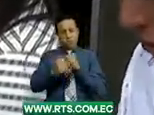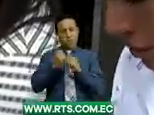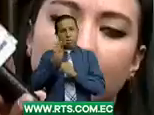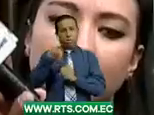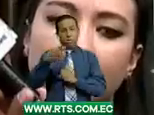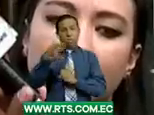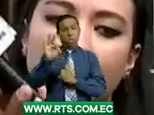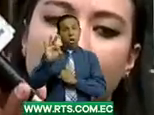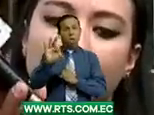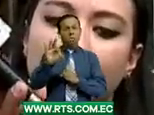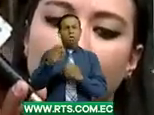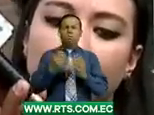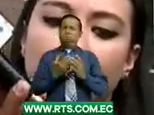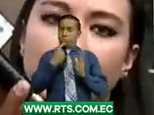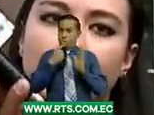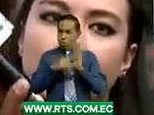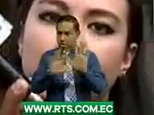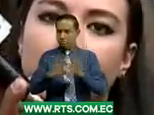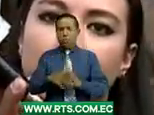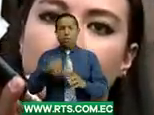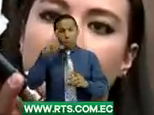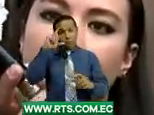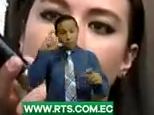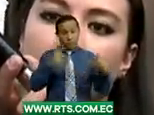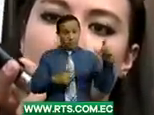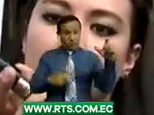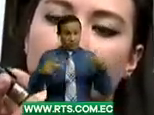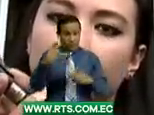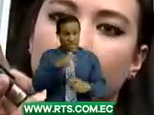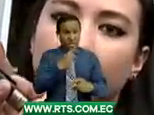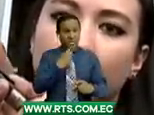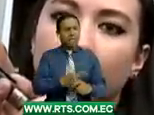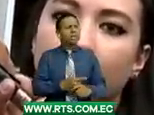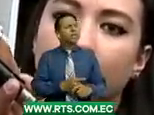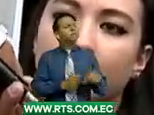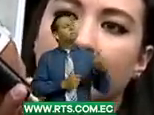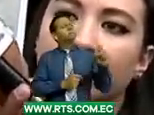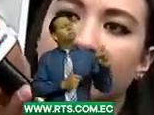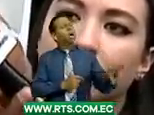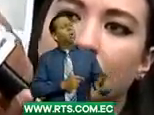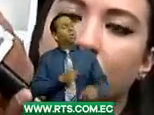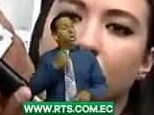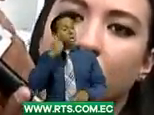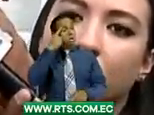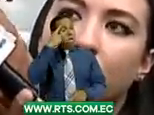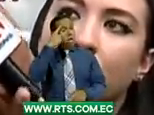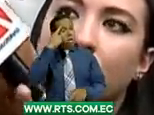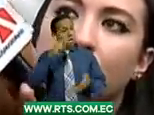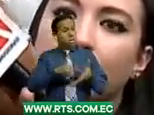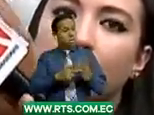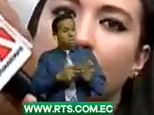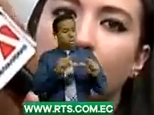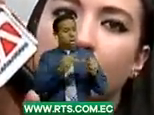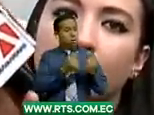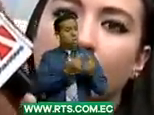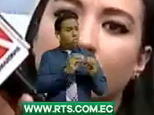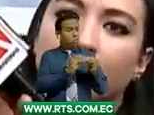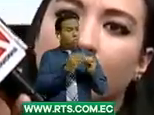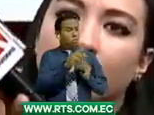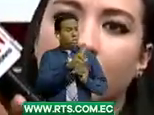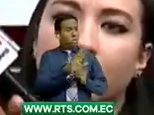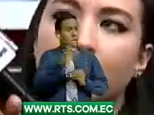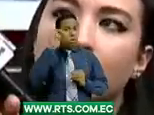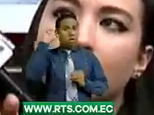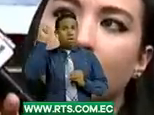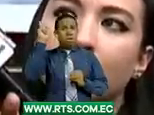contexto. Me pregunta la fiscal, ¿Rafael Correa era líder de Alianza País? Sí, pues era el líder político de